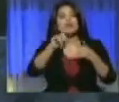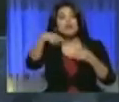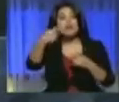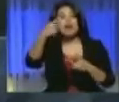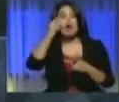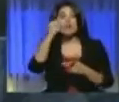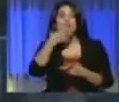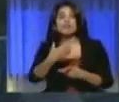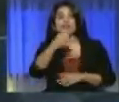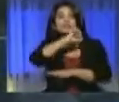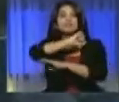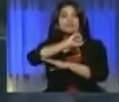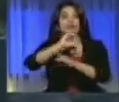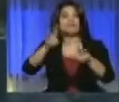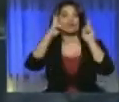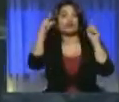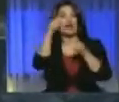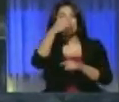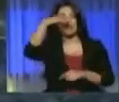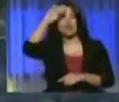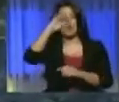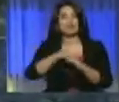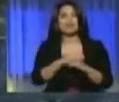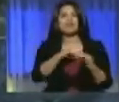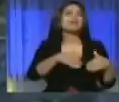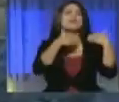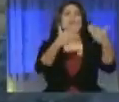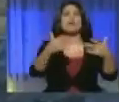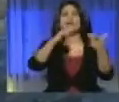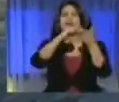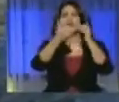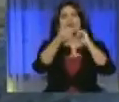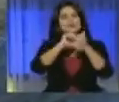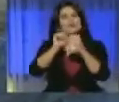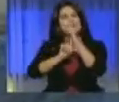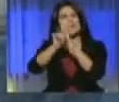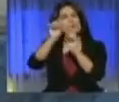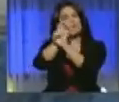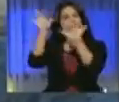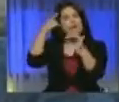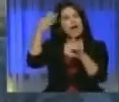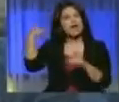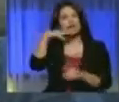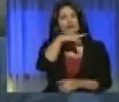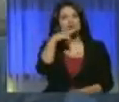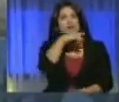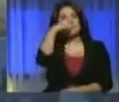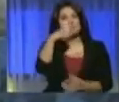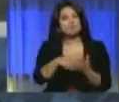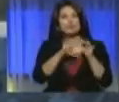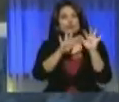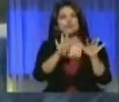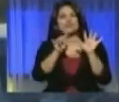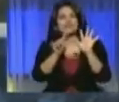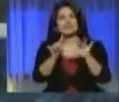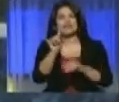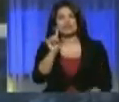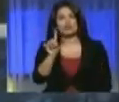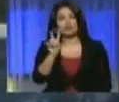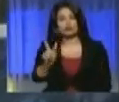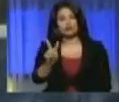la crisis de los misiles, la crisis nuclear de octubre de 1962. Y Fidel siempre